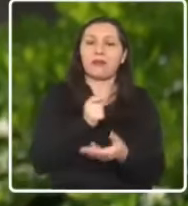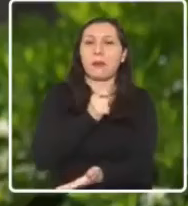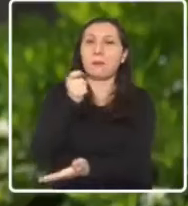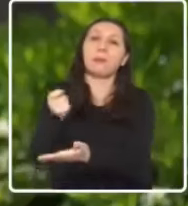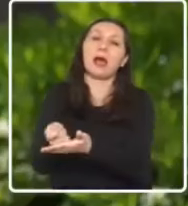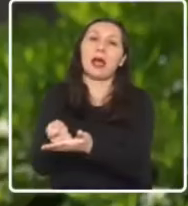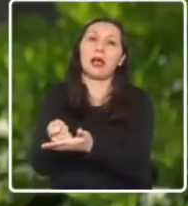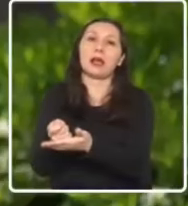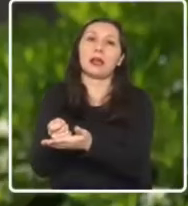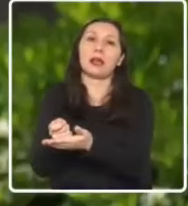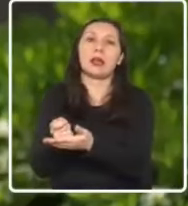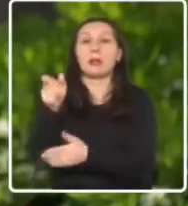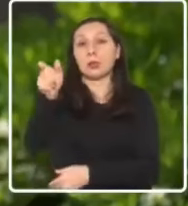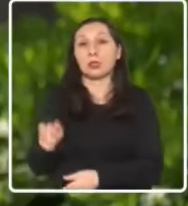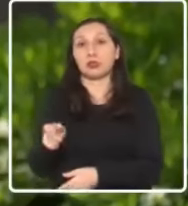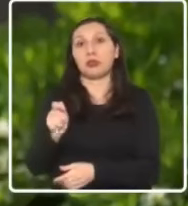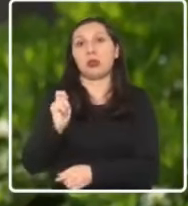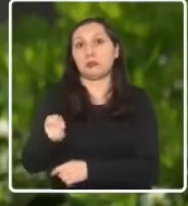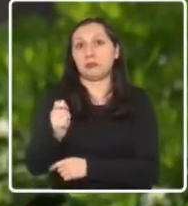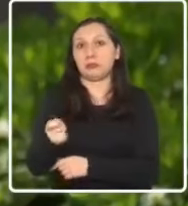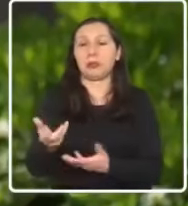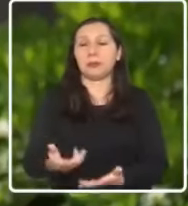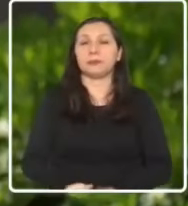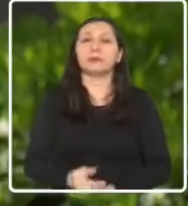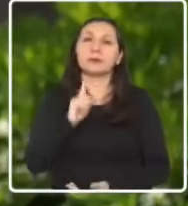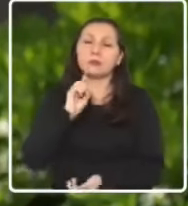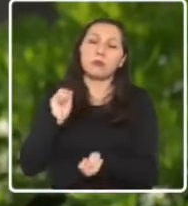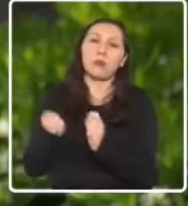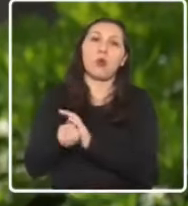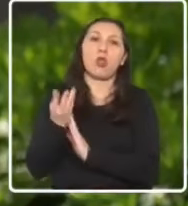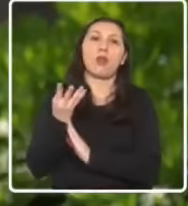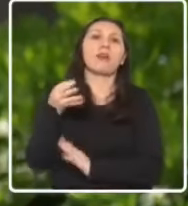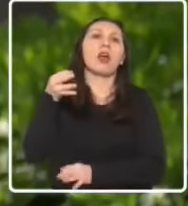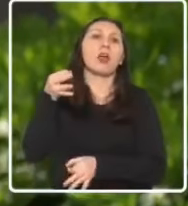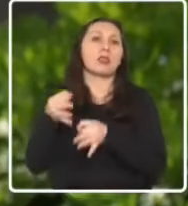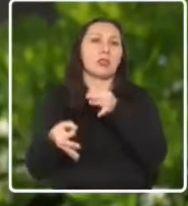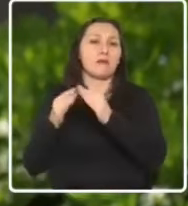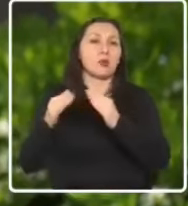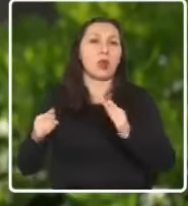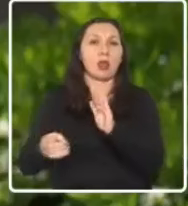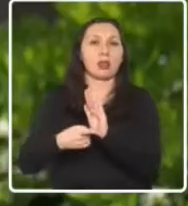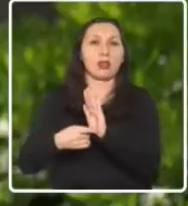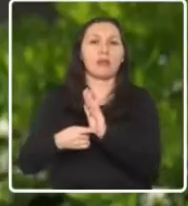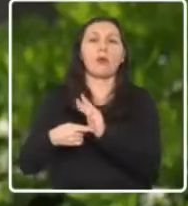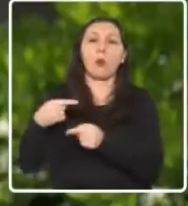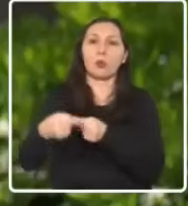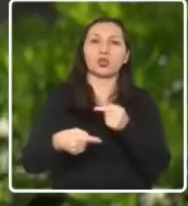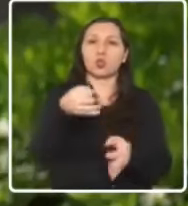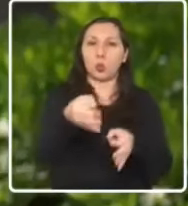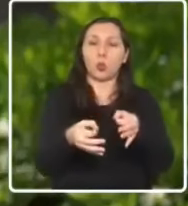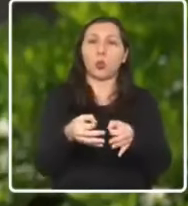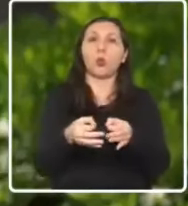pagar al contribuyente. Hay modernización de los tribunales tributarios con los procedimientos judiciales a